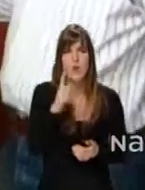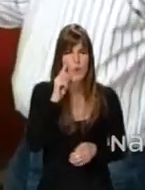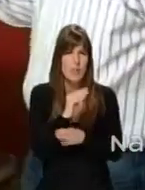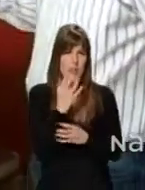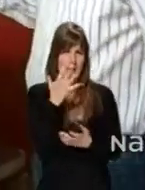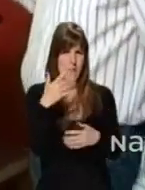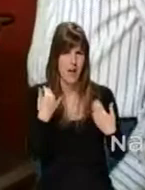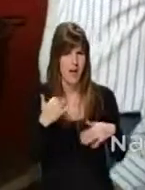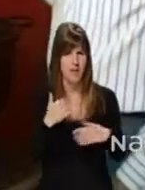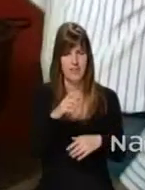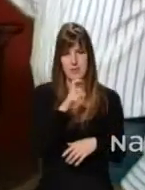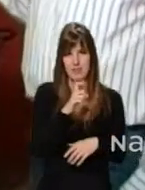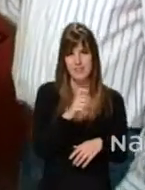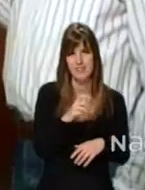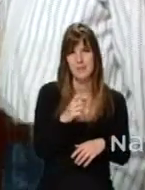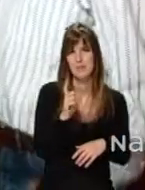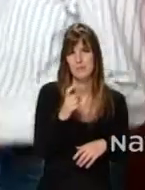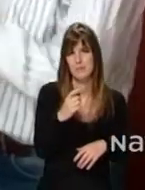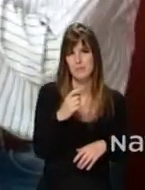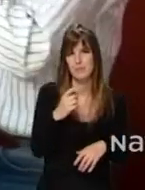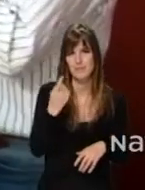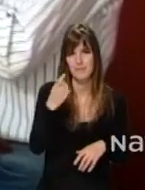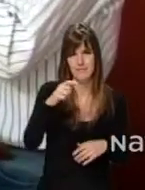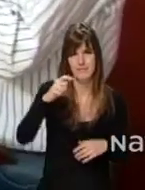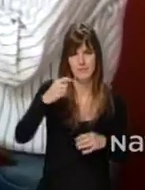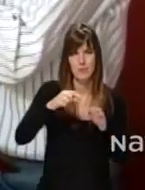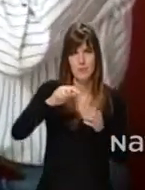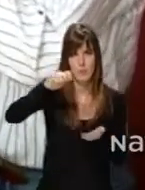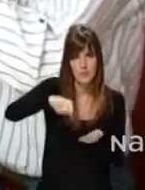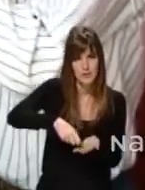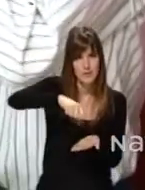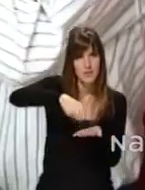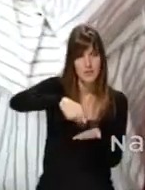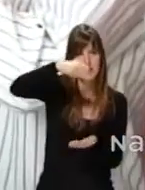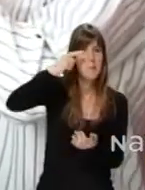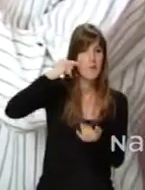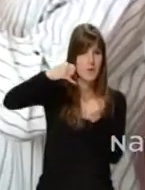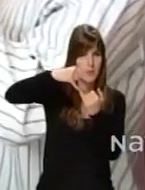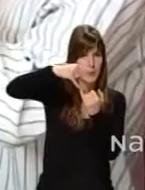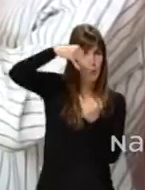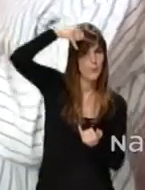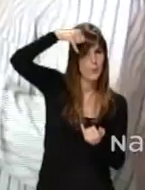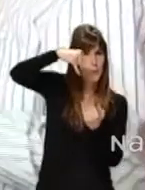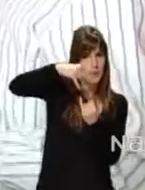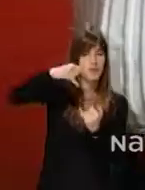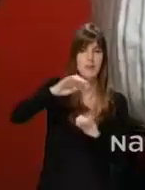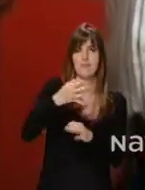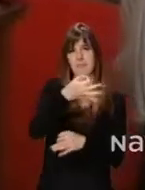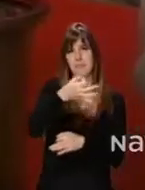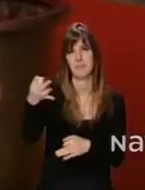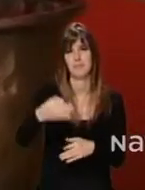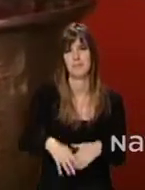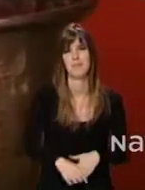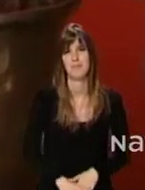que me quemo! No, normalmente lo cogemos desde aquí, untamos un poquito y cuando hace una hebra ya tiene el punto adecuado